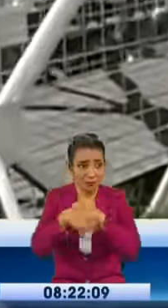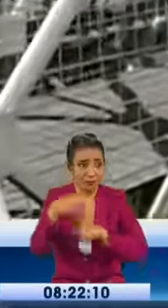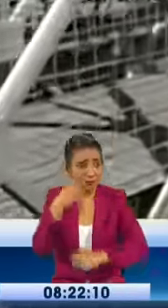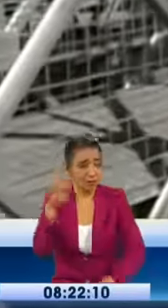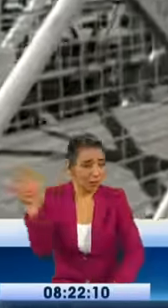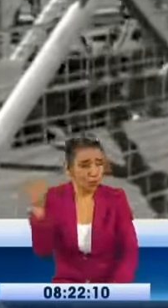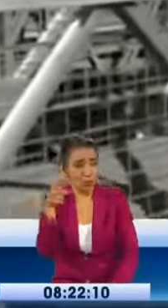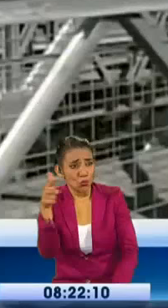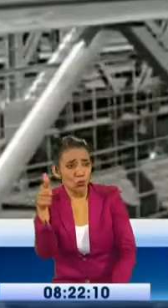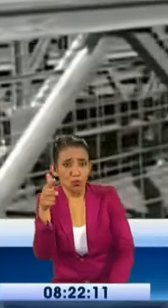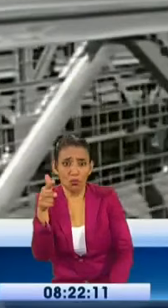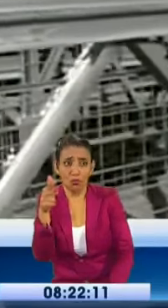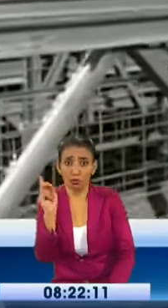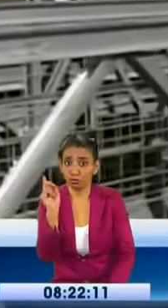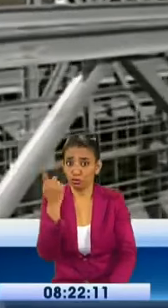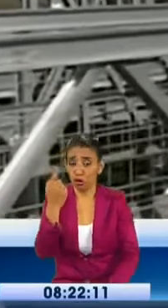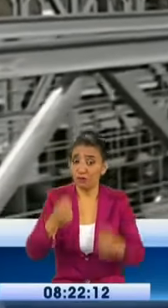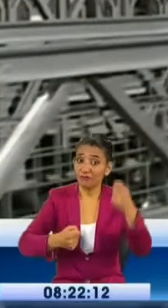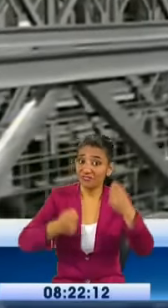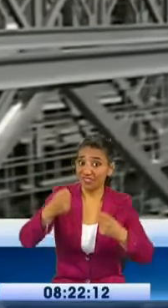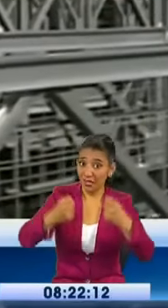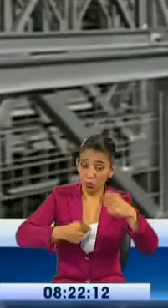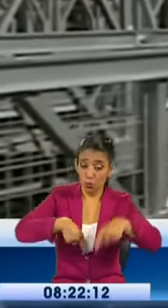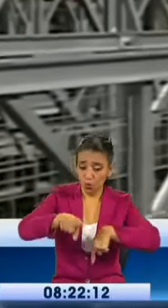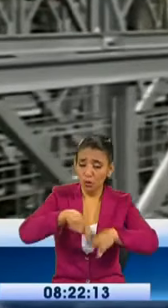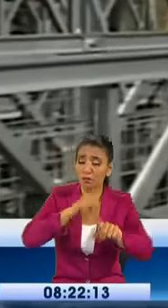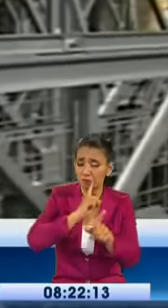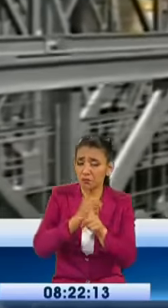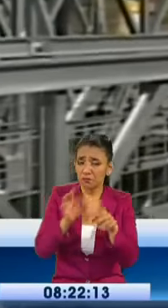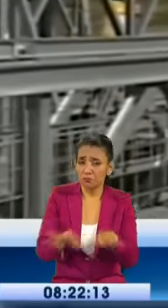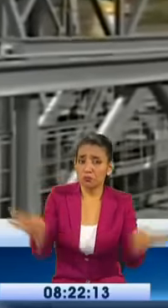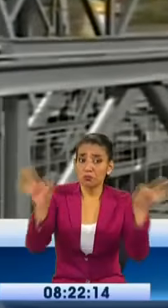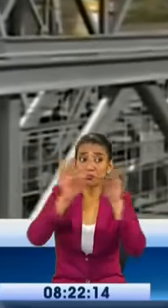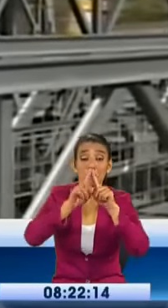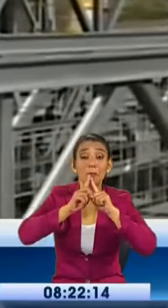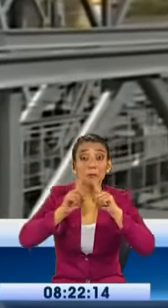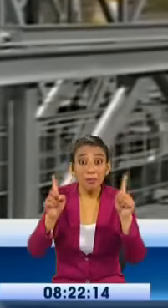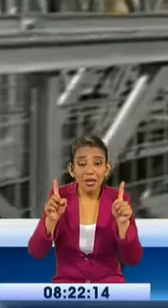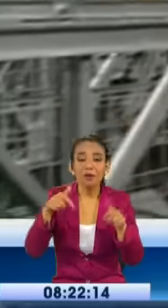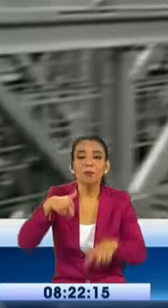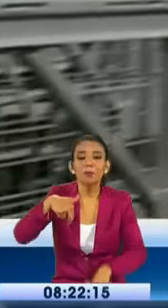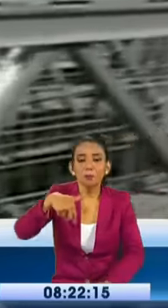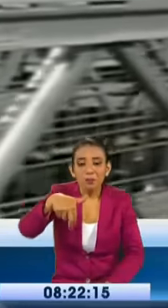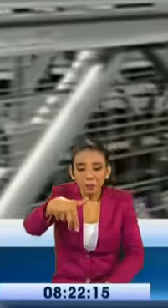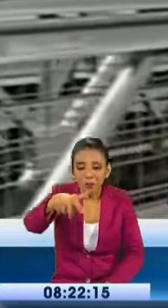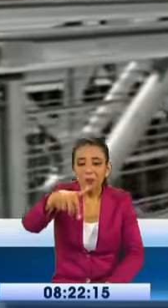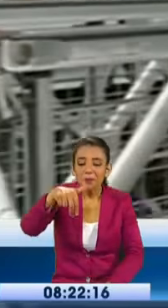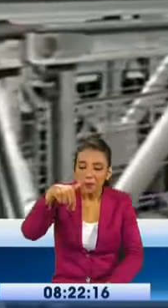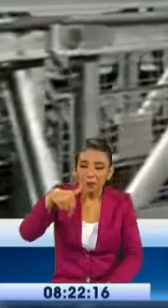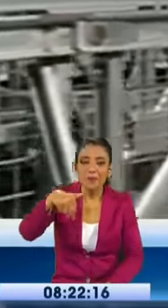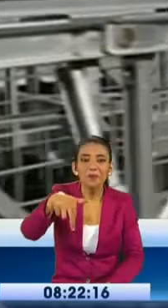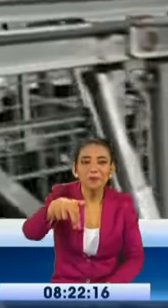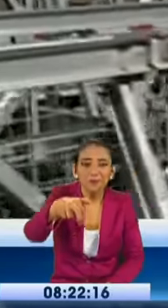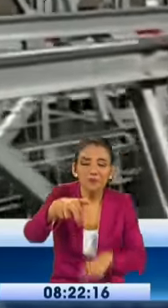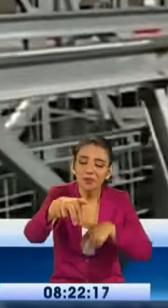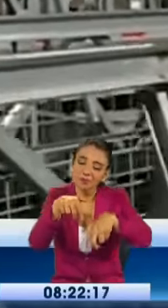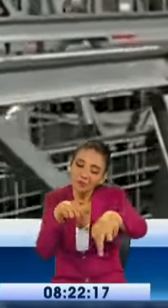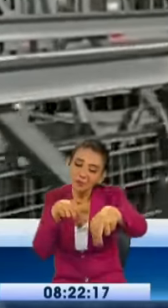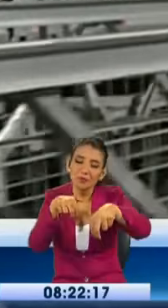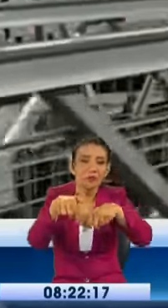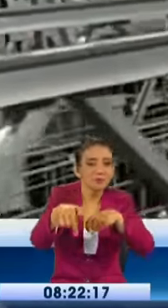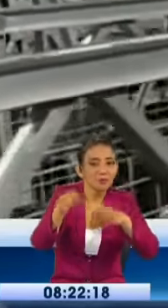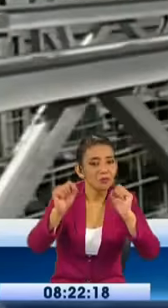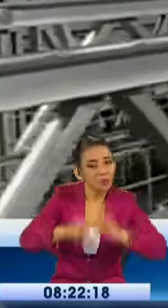no solamente la comunicación vehicular, que es importante, sino sobre todo el paso peatonal, que va a permitir que